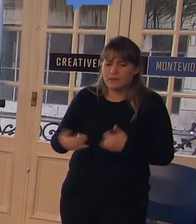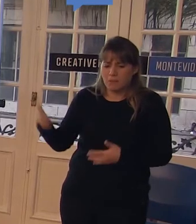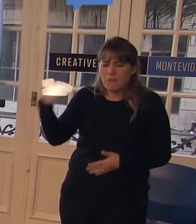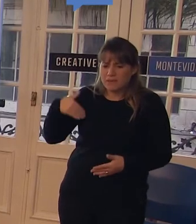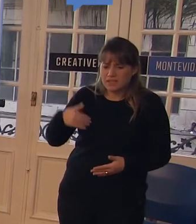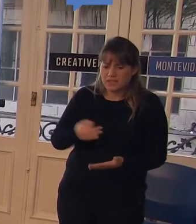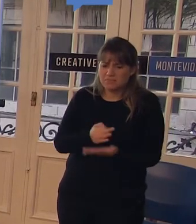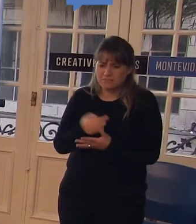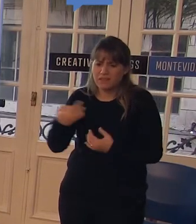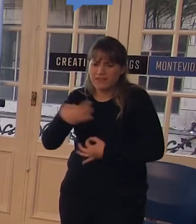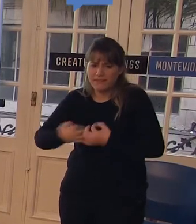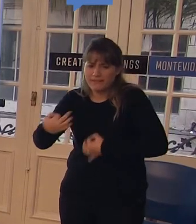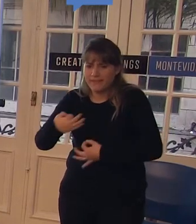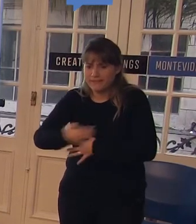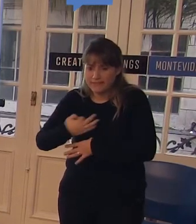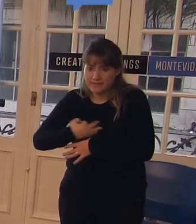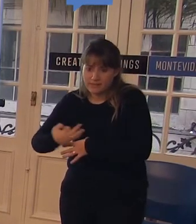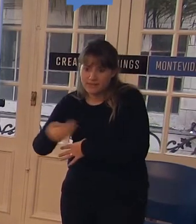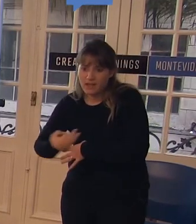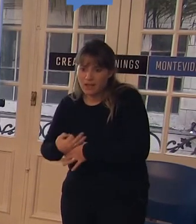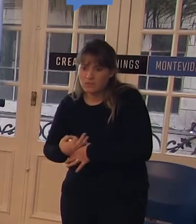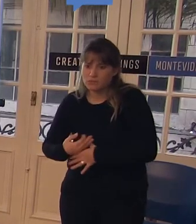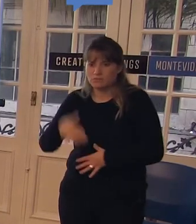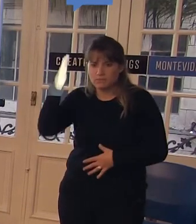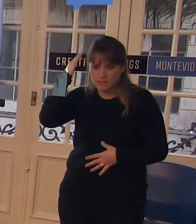enseñando. Y la verdad que sí, aprendí un montonazo.